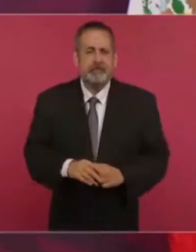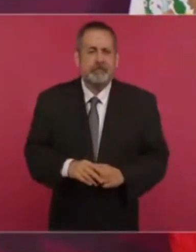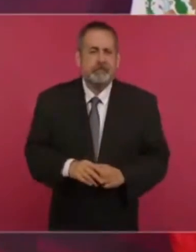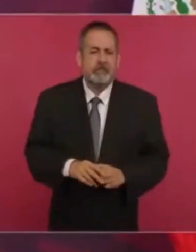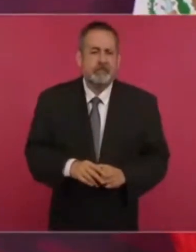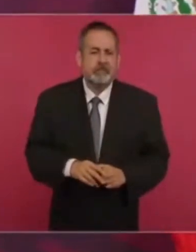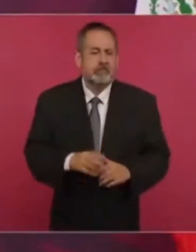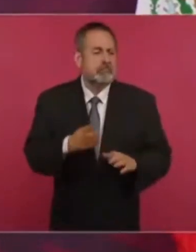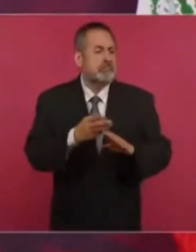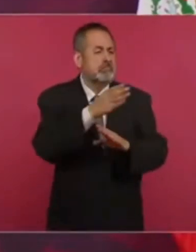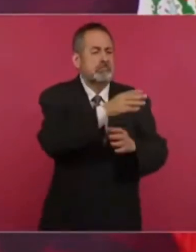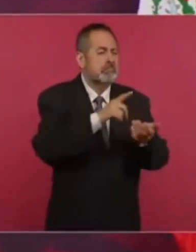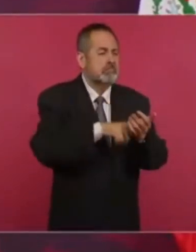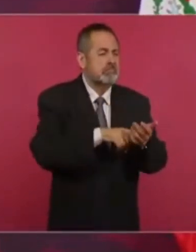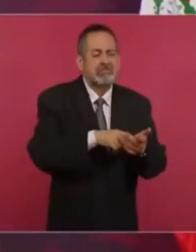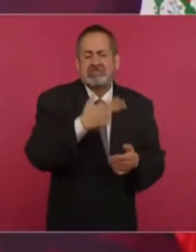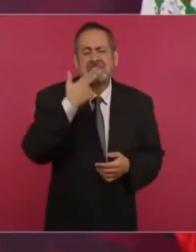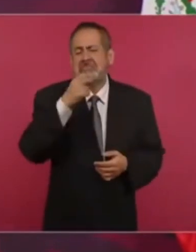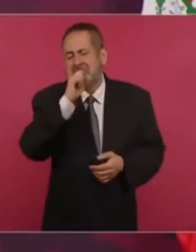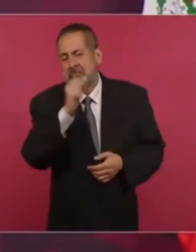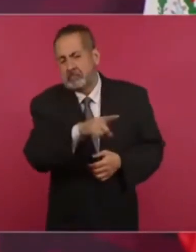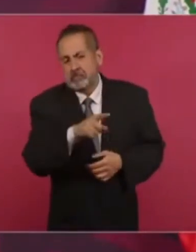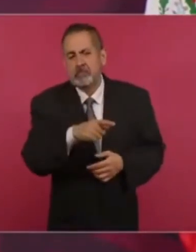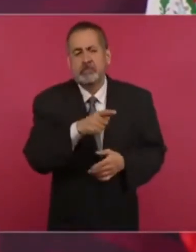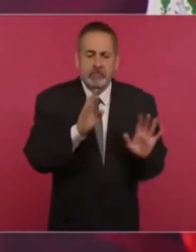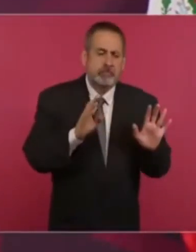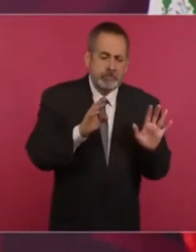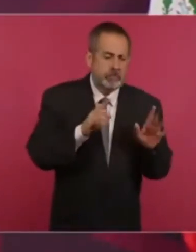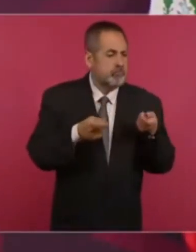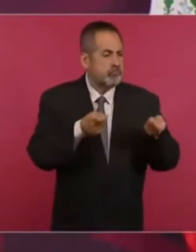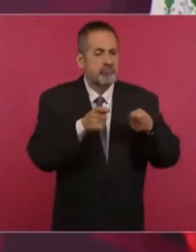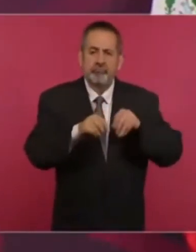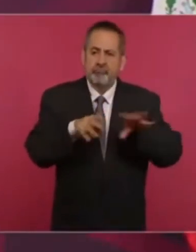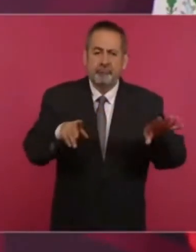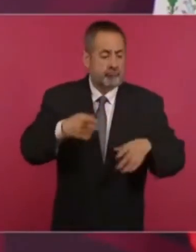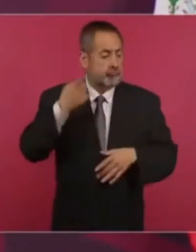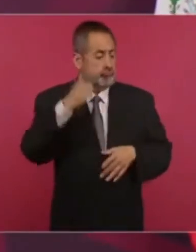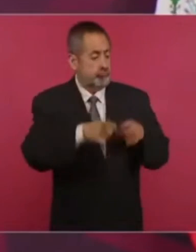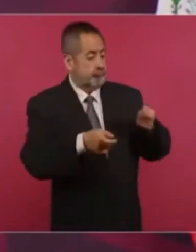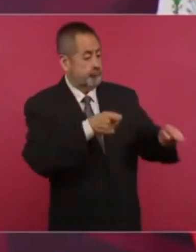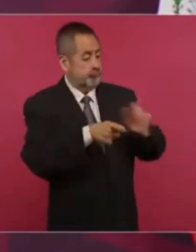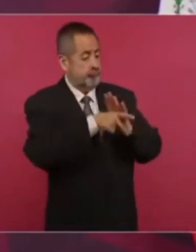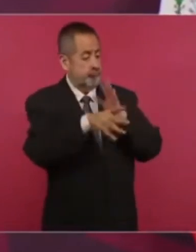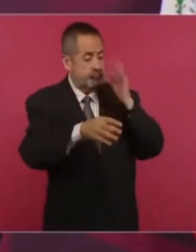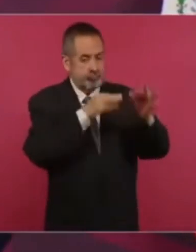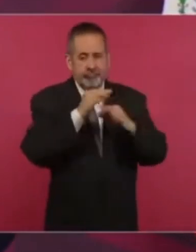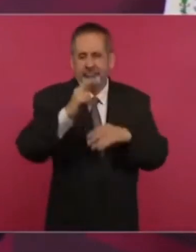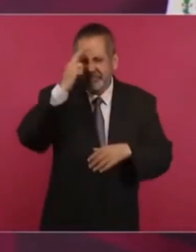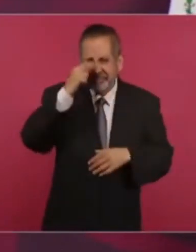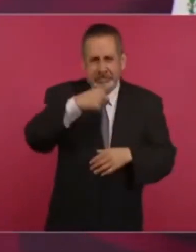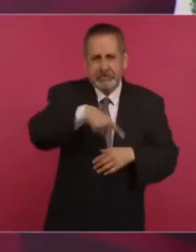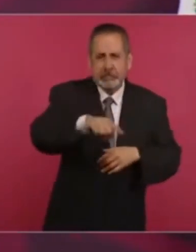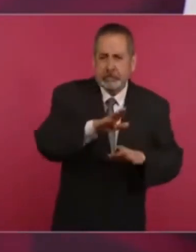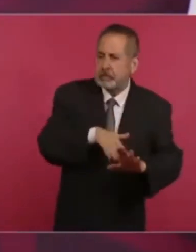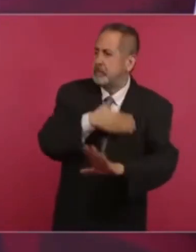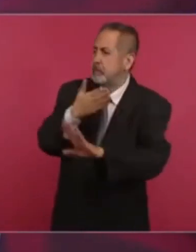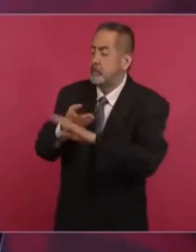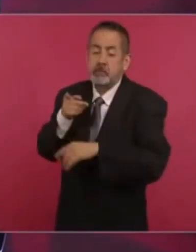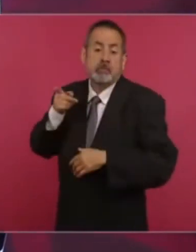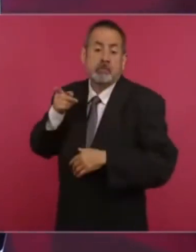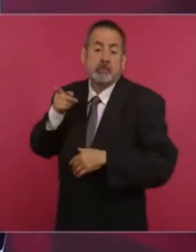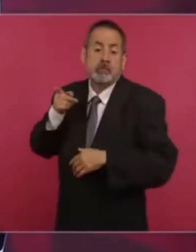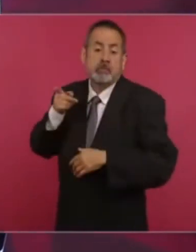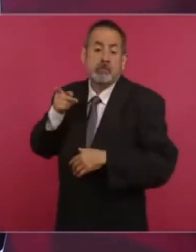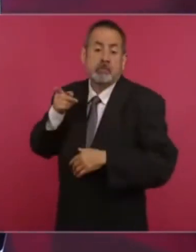ni entonces les funcionó, pero sí tuvo más efectos cuando desataron la campaña de que yo era un peligro para